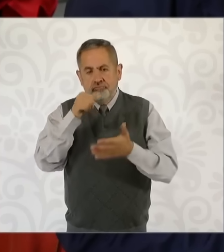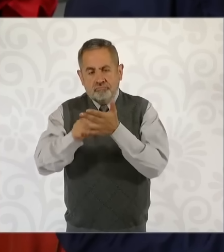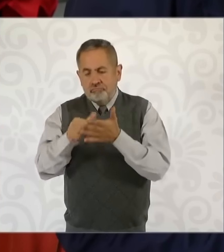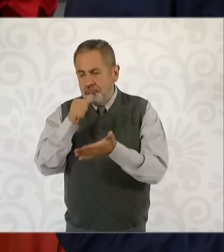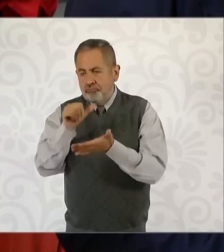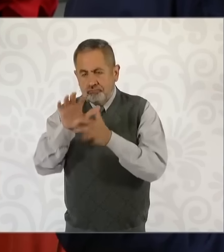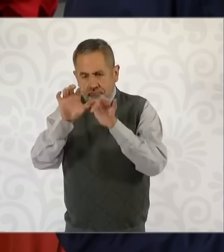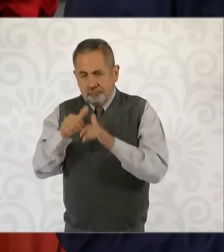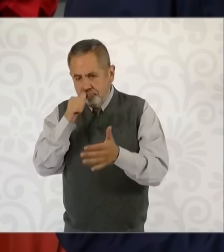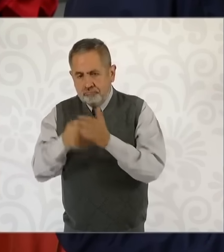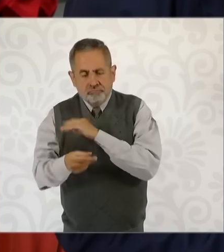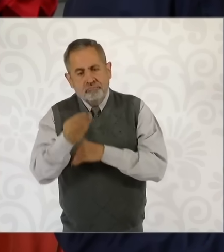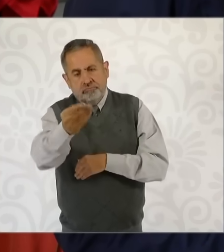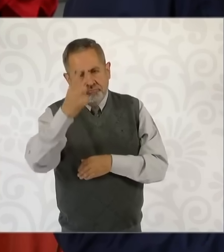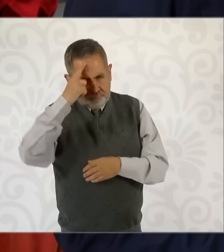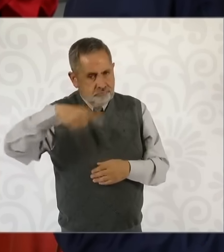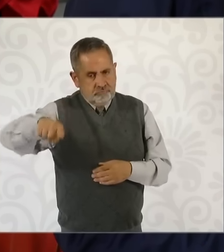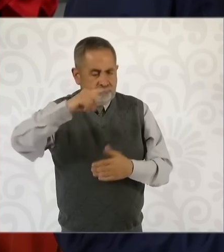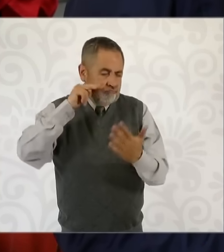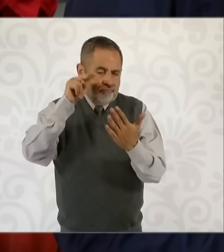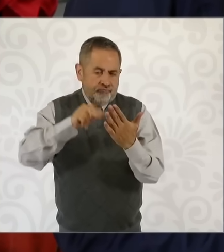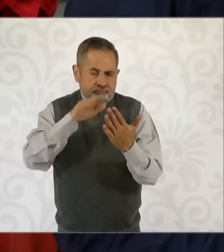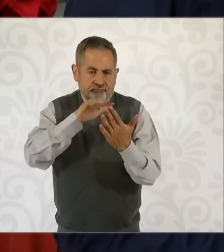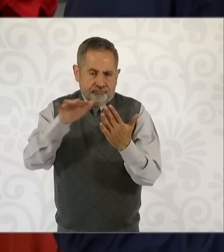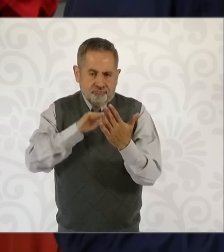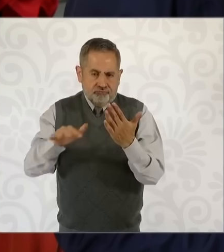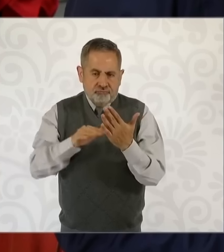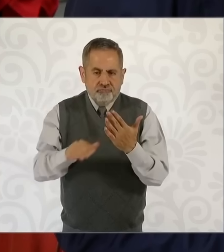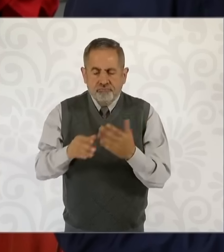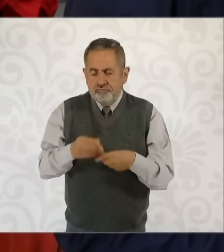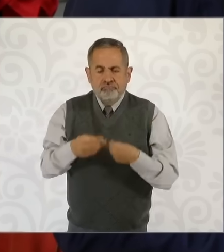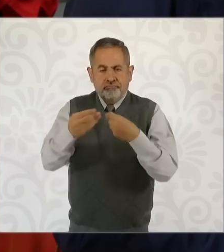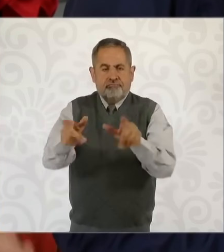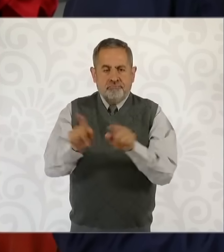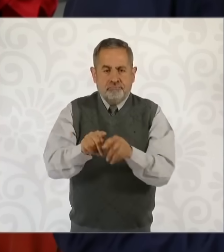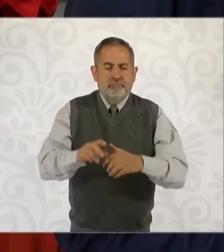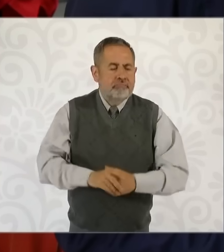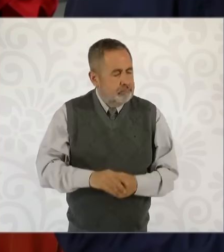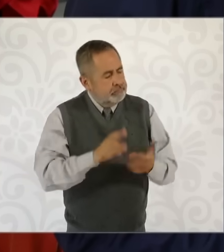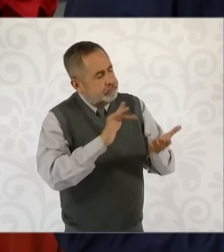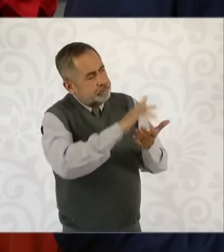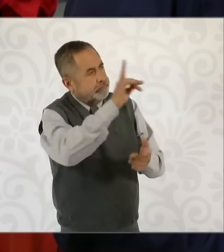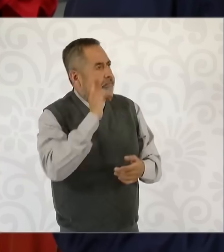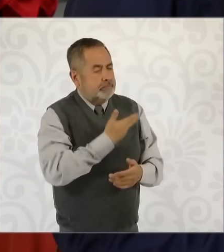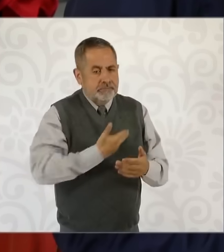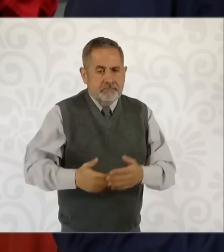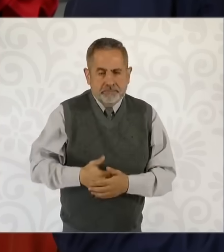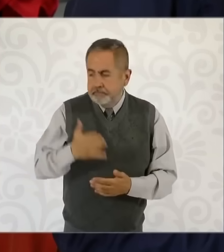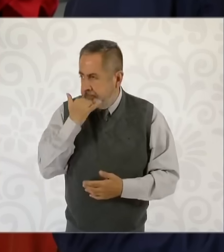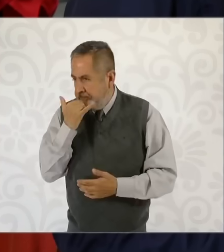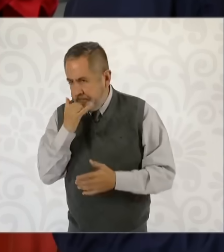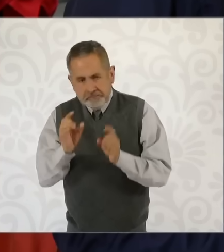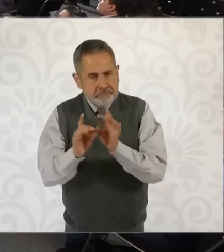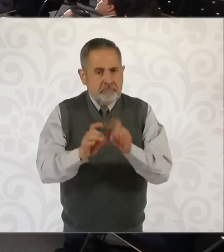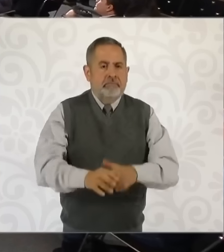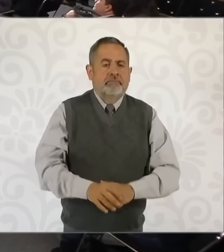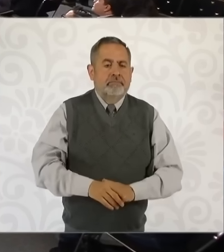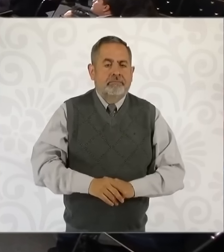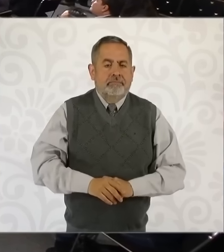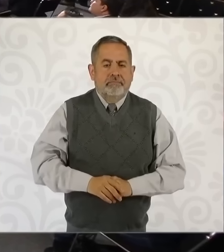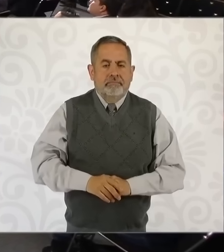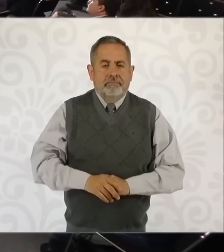misivas para usted, para que las puedan leer y aquí se las dejo. Muchas gracias. Muchas gracias. Gracias. Disculpe. A ver, gracias.